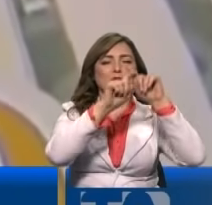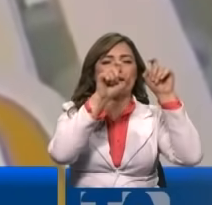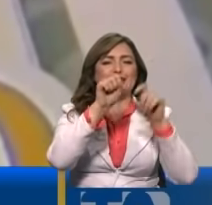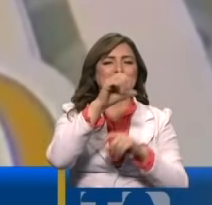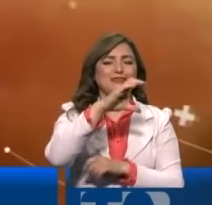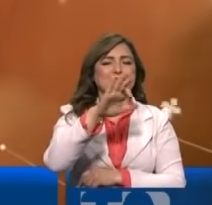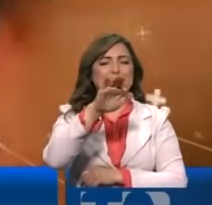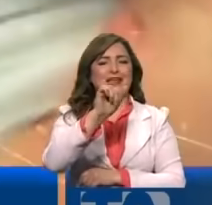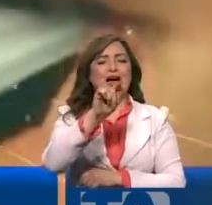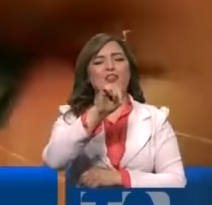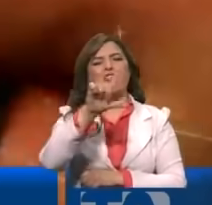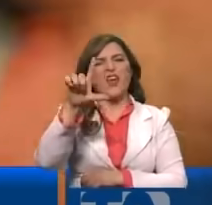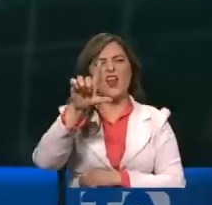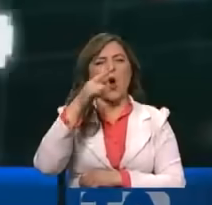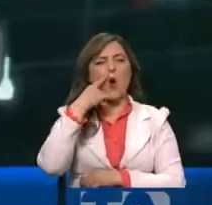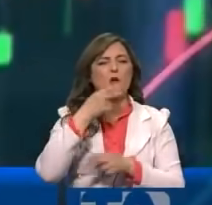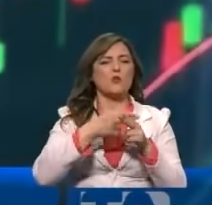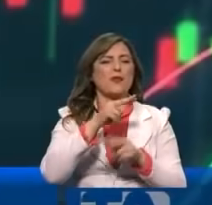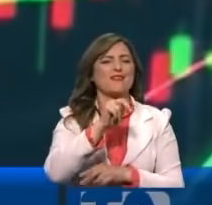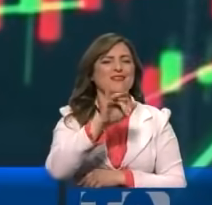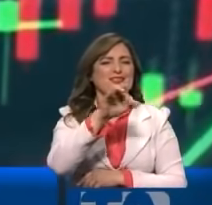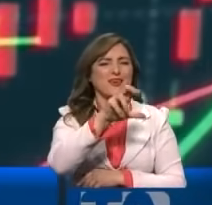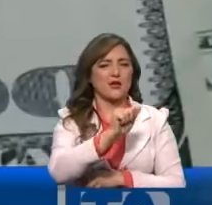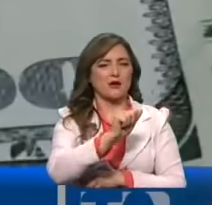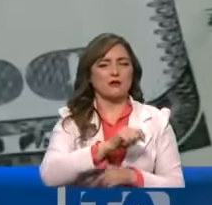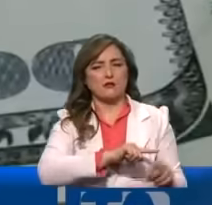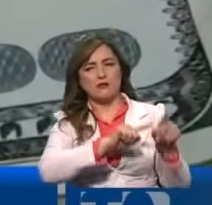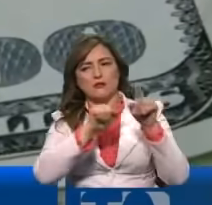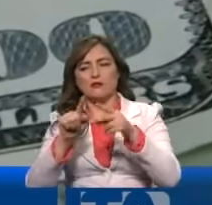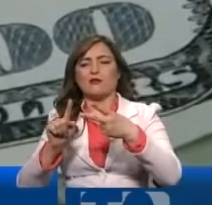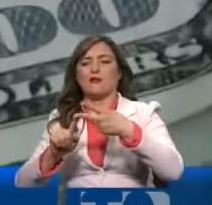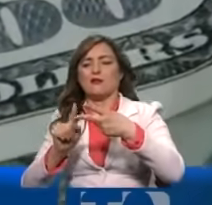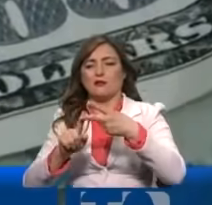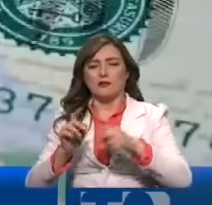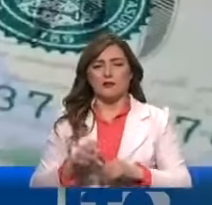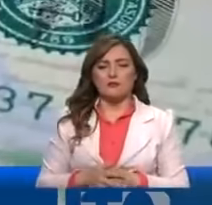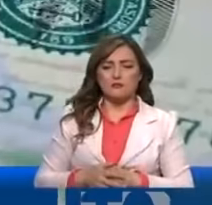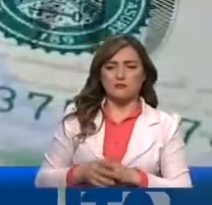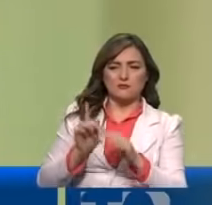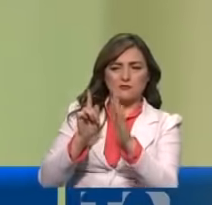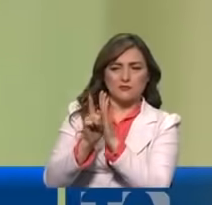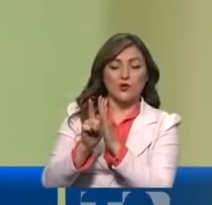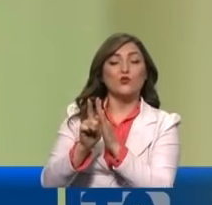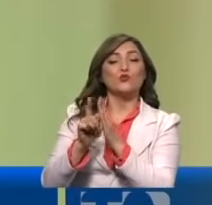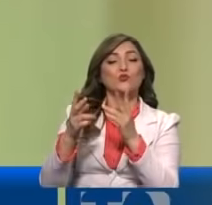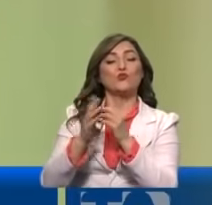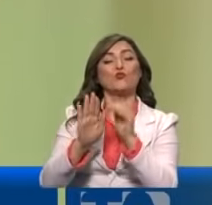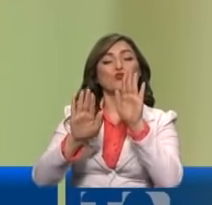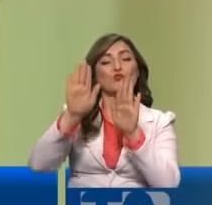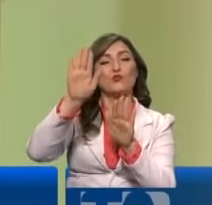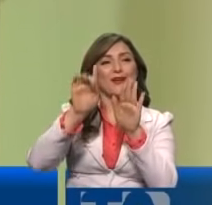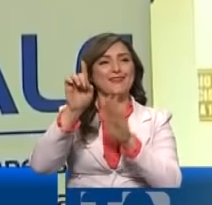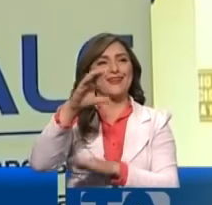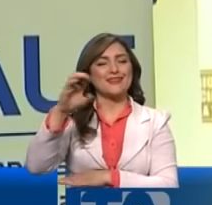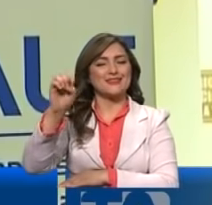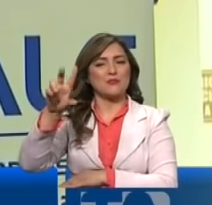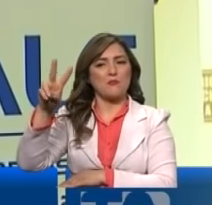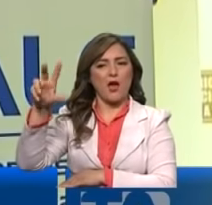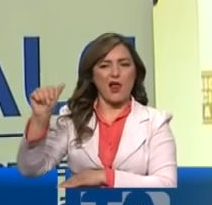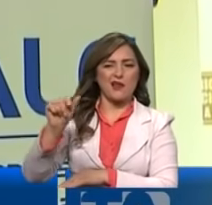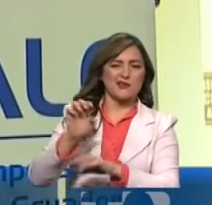Citadel. Y en paralelo, otro proceso donde se pone la lupa a las acciones del Depósito Centralizado de Valores de Cevale. Al